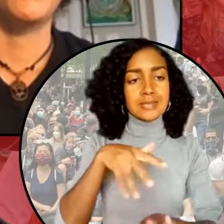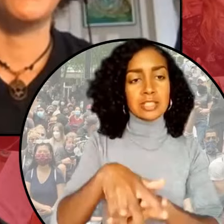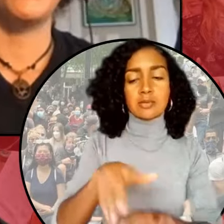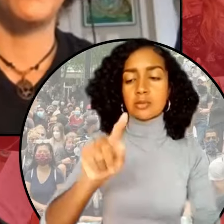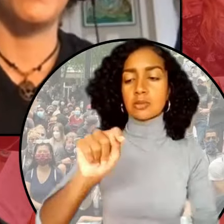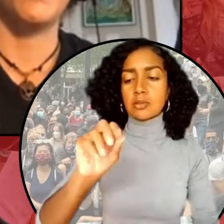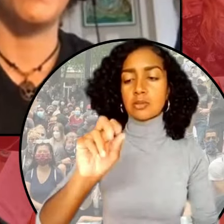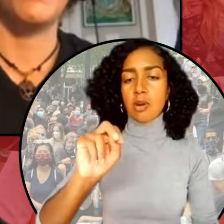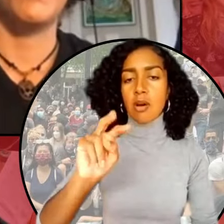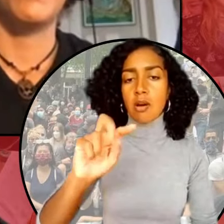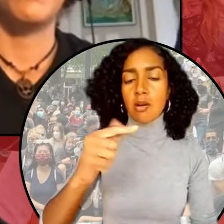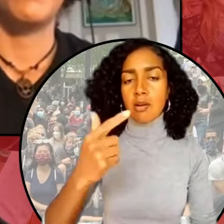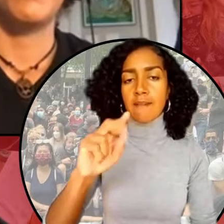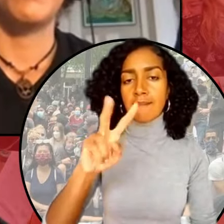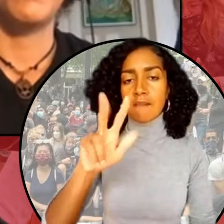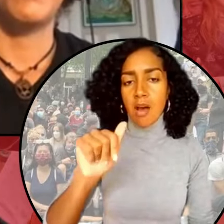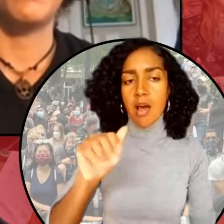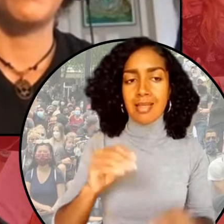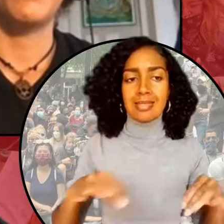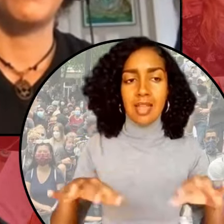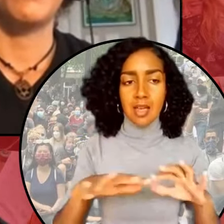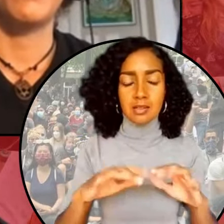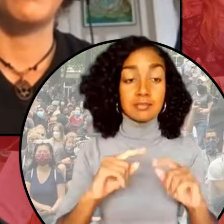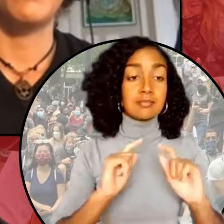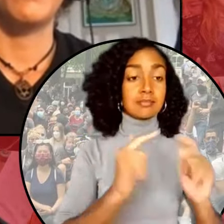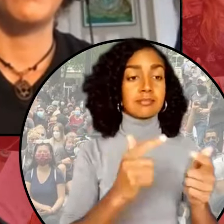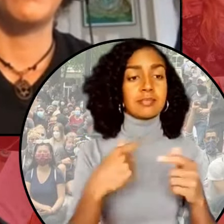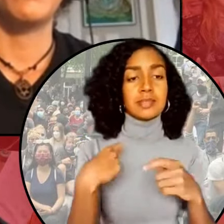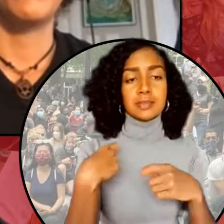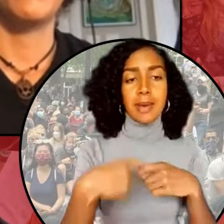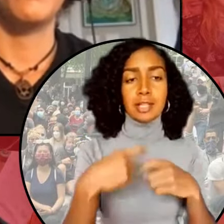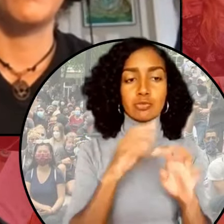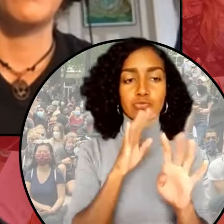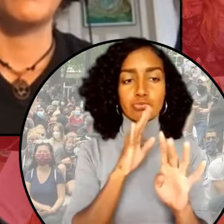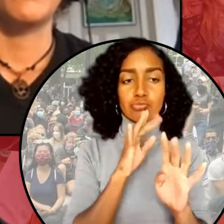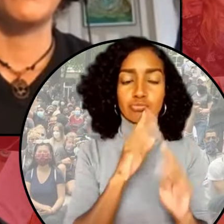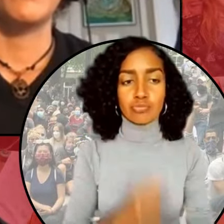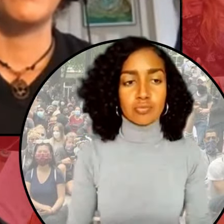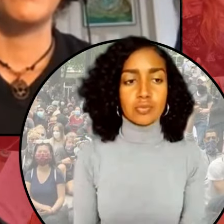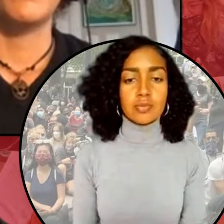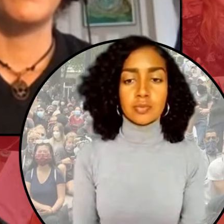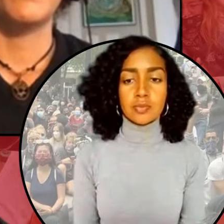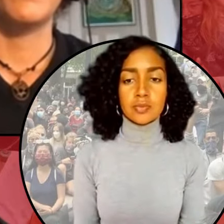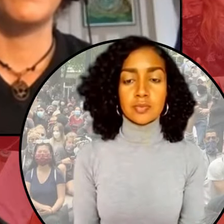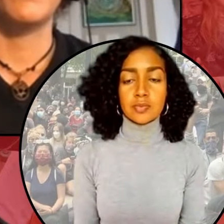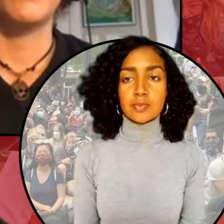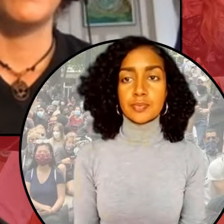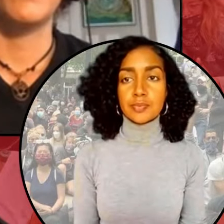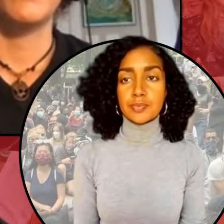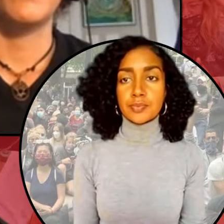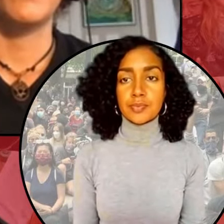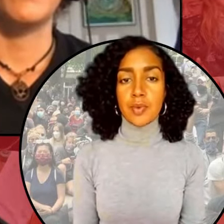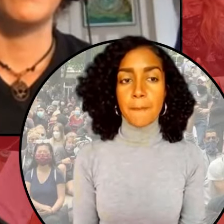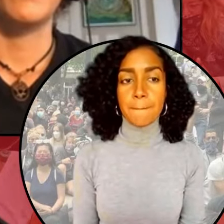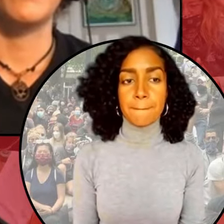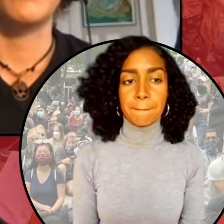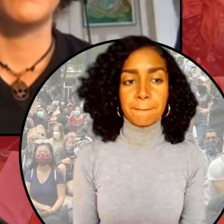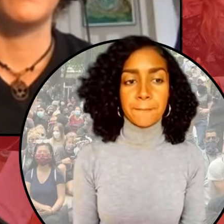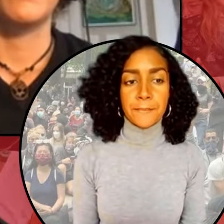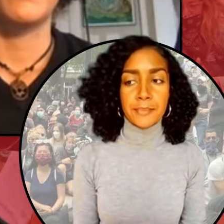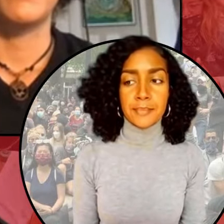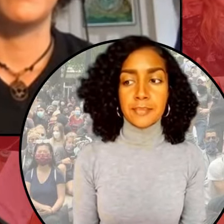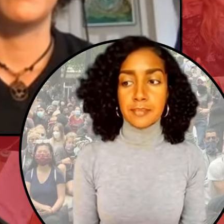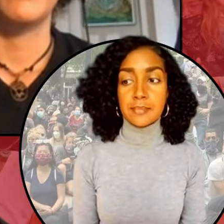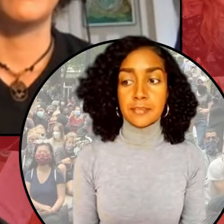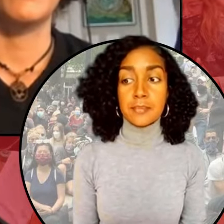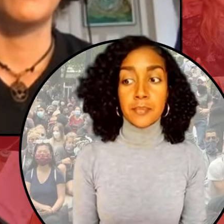veces la justicia del lenguaje también se manifiesta con todo el mundo participando en el mismo espacio, usando las